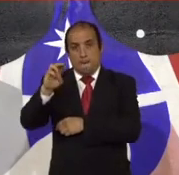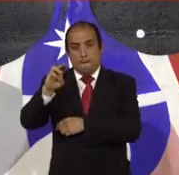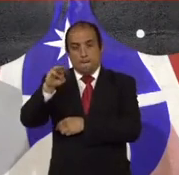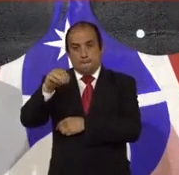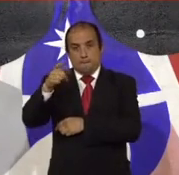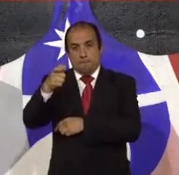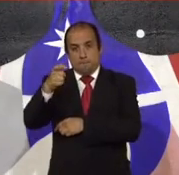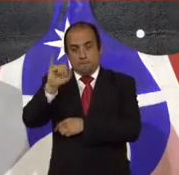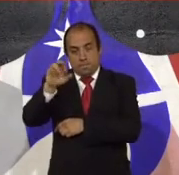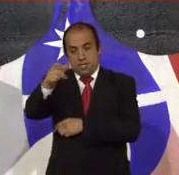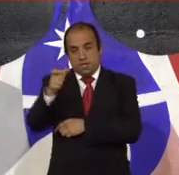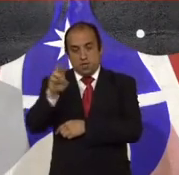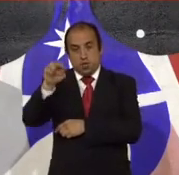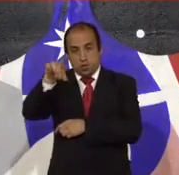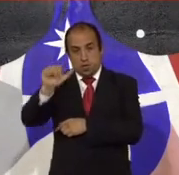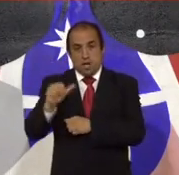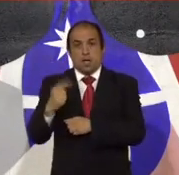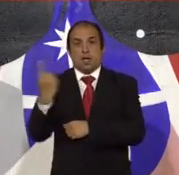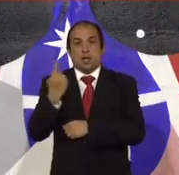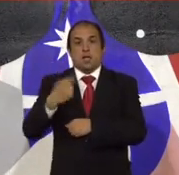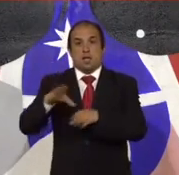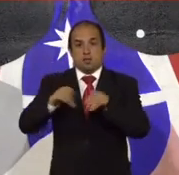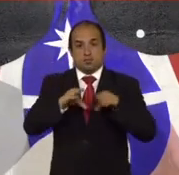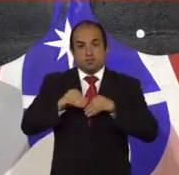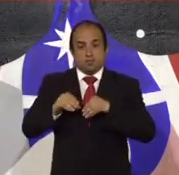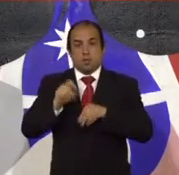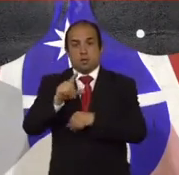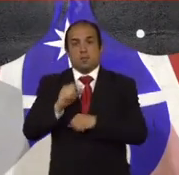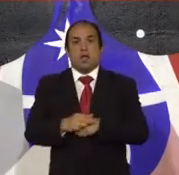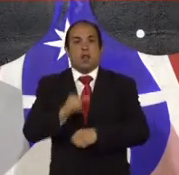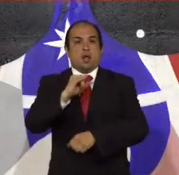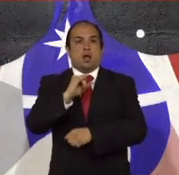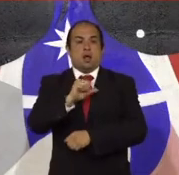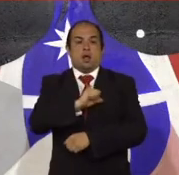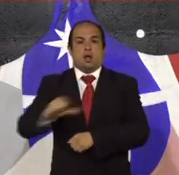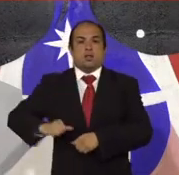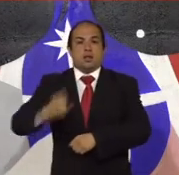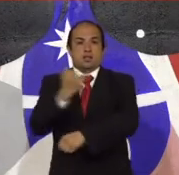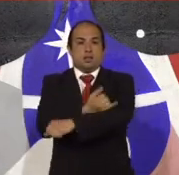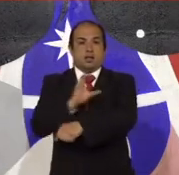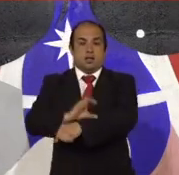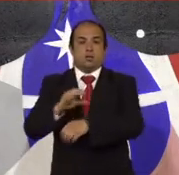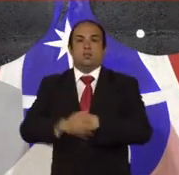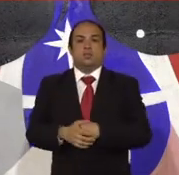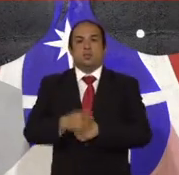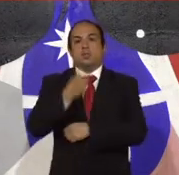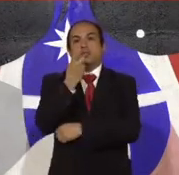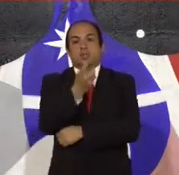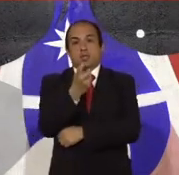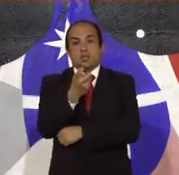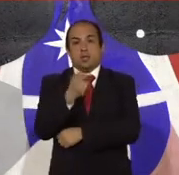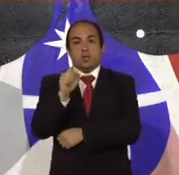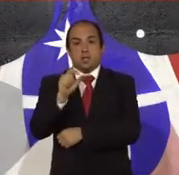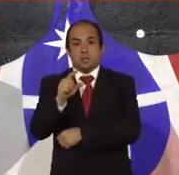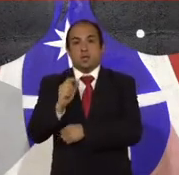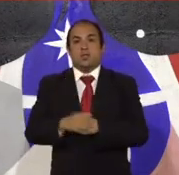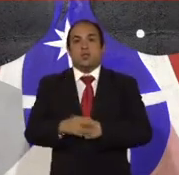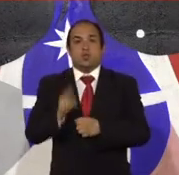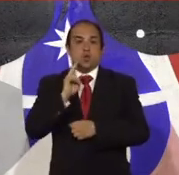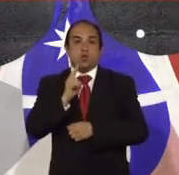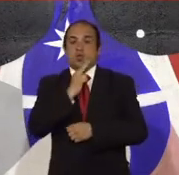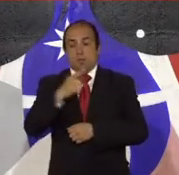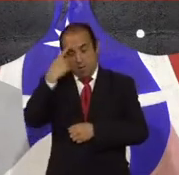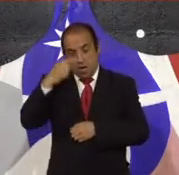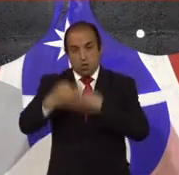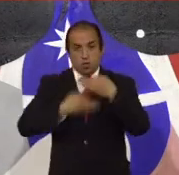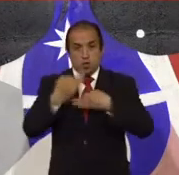privatizada y que se está recuperando hoy por la propia alcaldía de Iztacalco. Así que, pues es esto que también es una noticia para